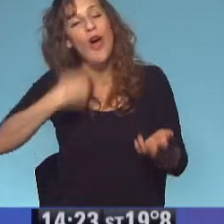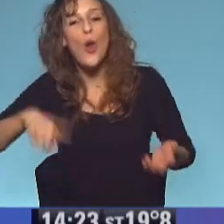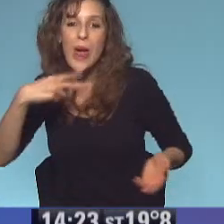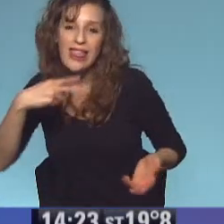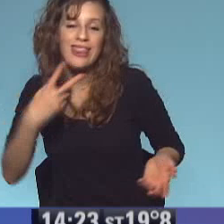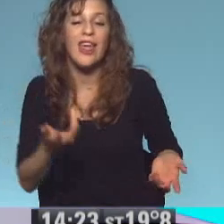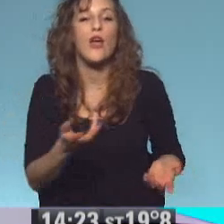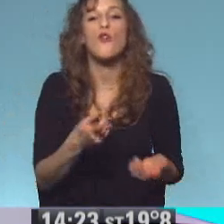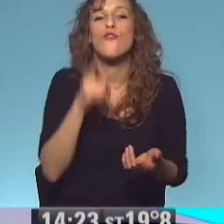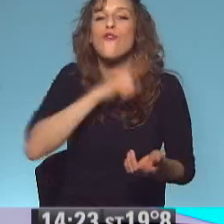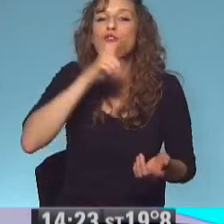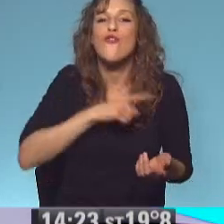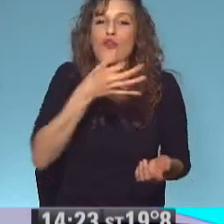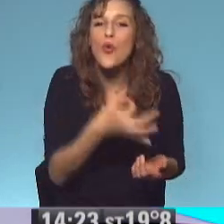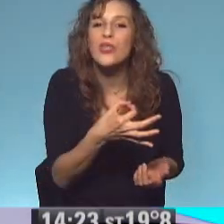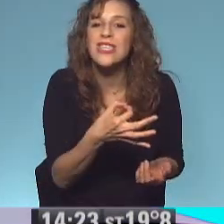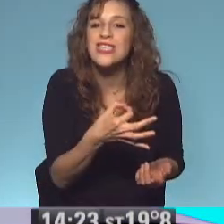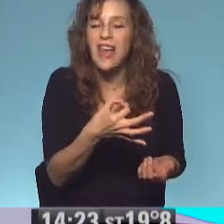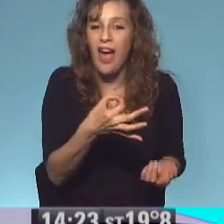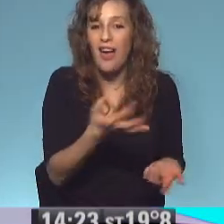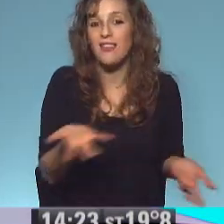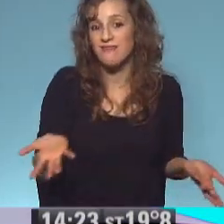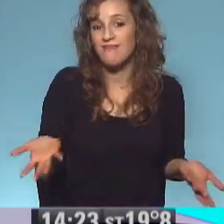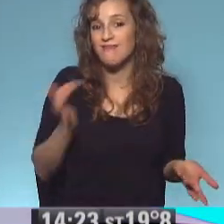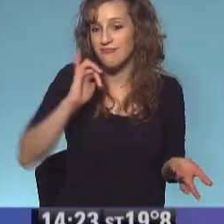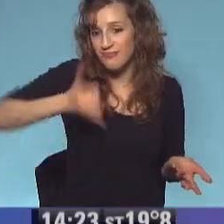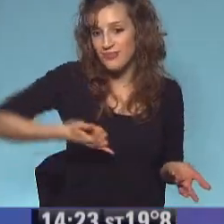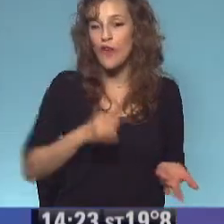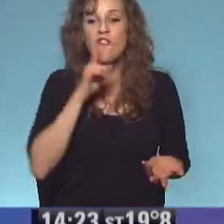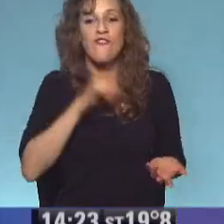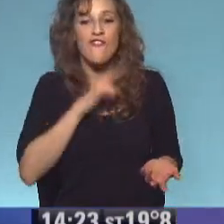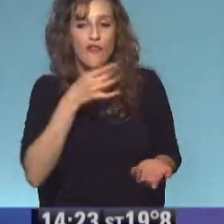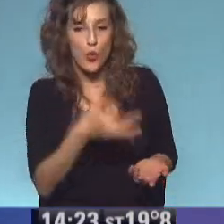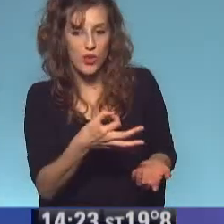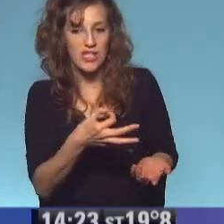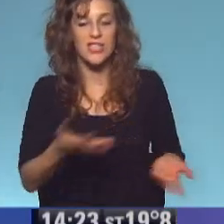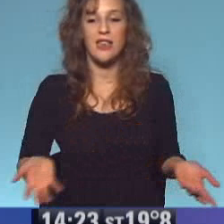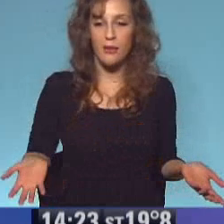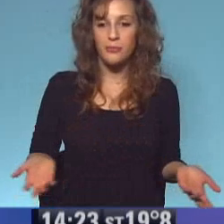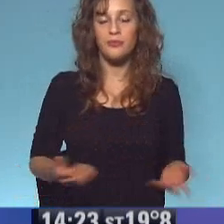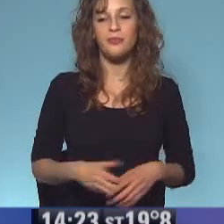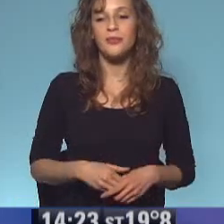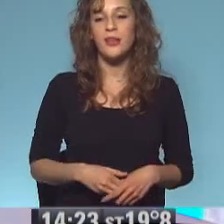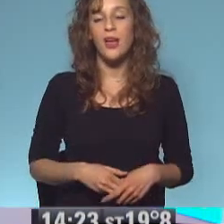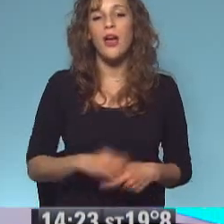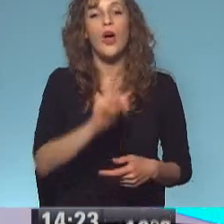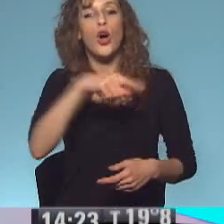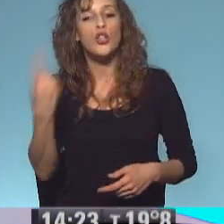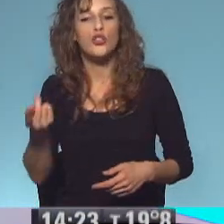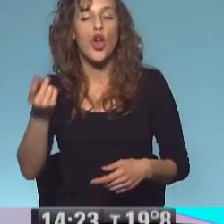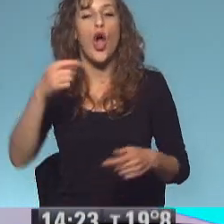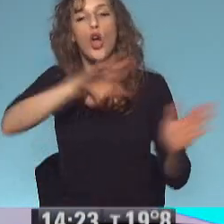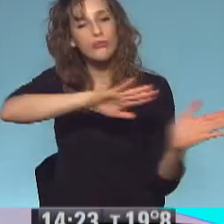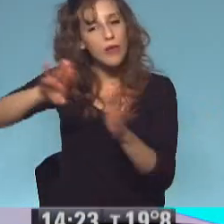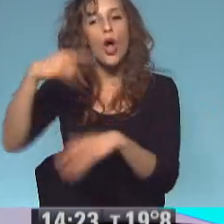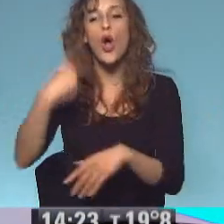ahí. Frutilla. Y sí, está participando en el piso acá. Muy bien. Si todos quieren aprender, claro. A ver, pensemos. Palabras verdes. Palabras verdes. Digo